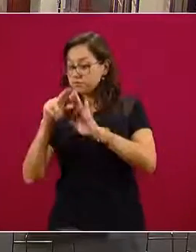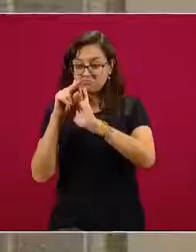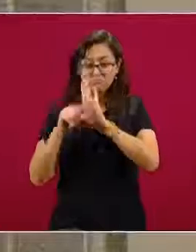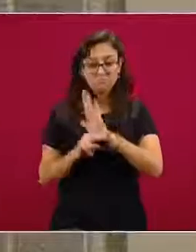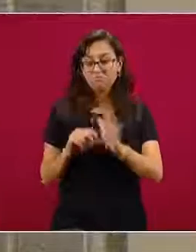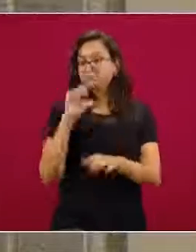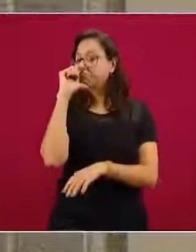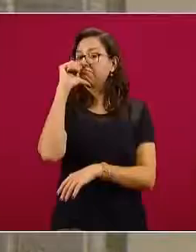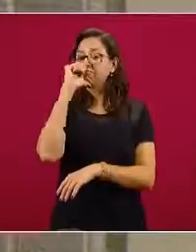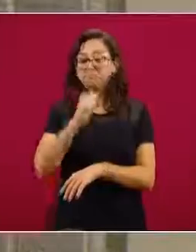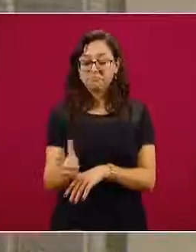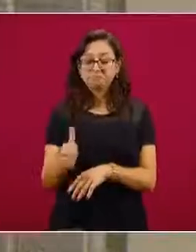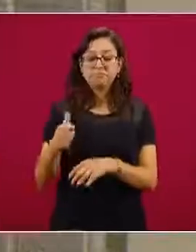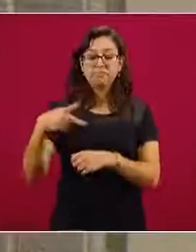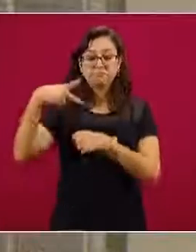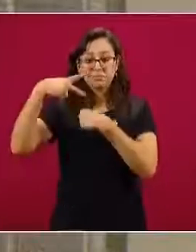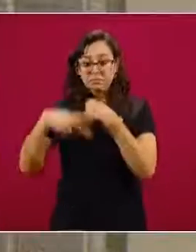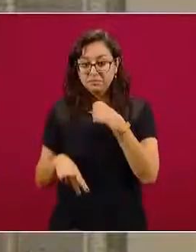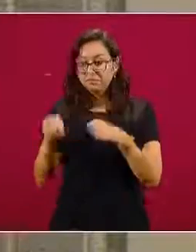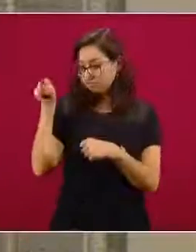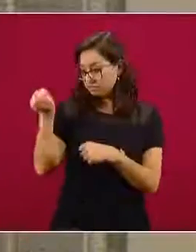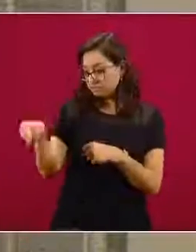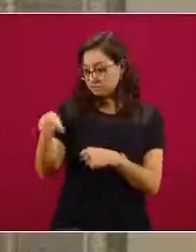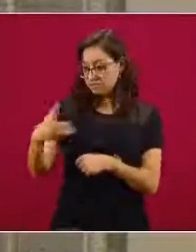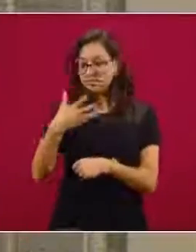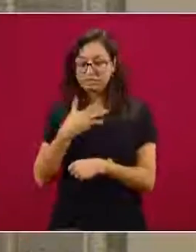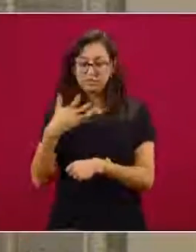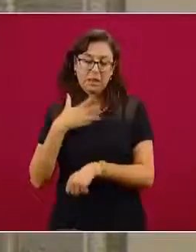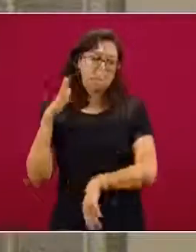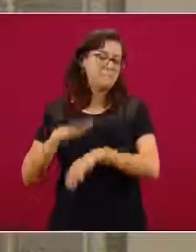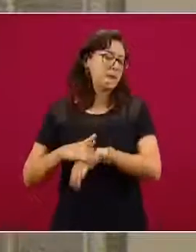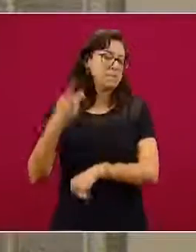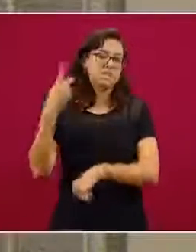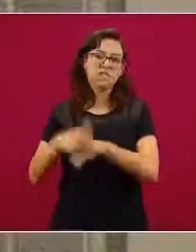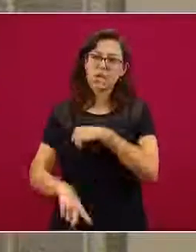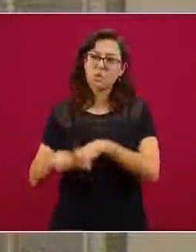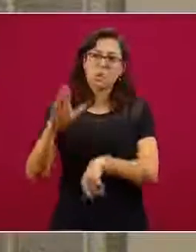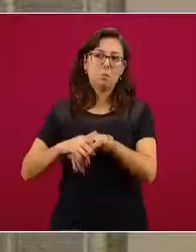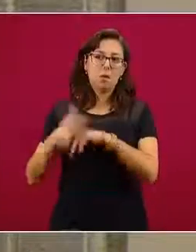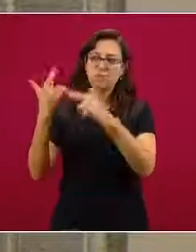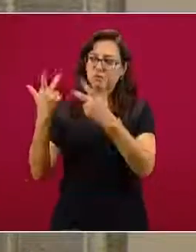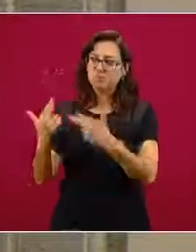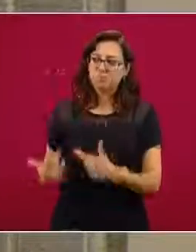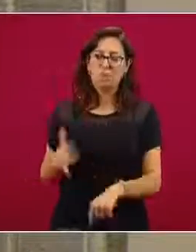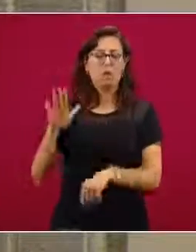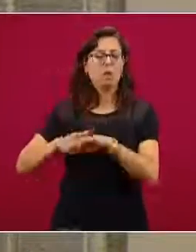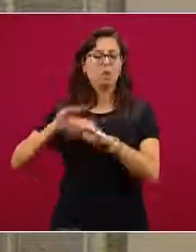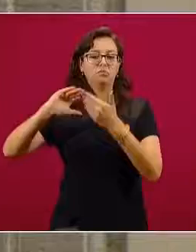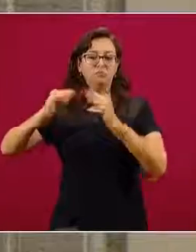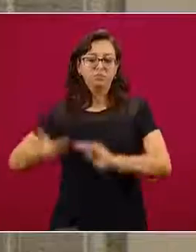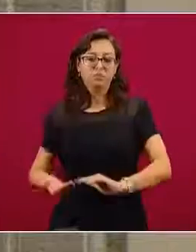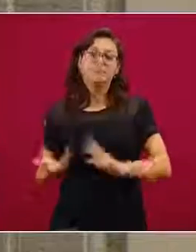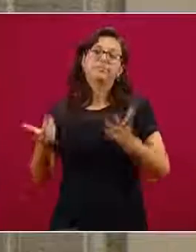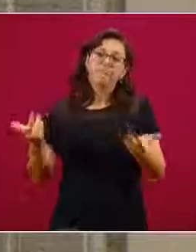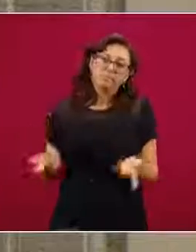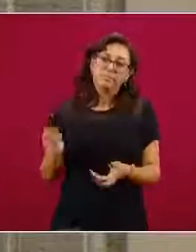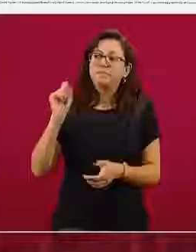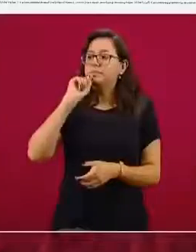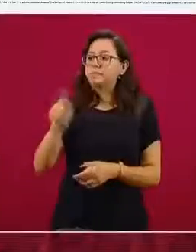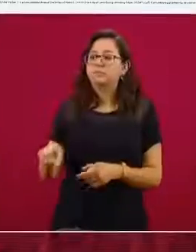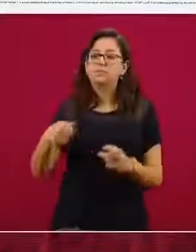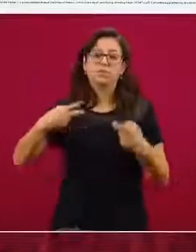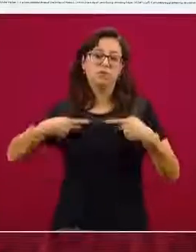ya de origen en una zona de riesgo tienden a ser las más afectadas de todas. Y de nuevo, son las familias de menores ingresos las que